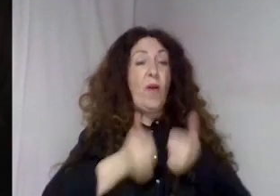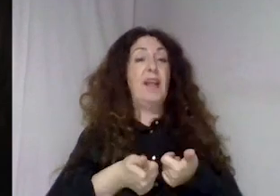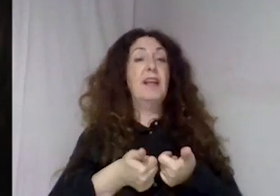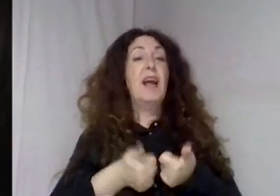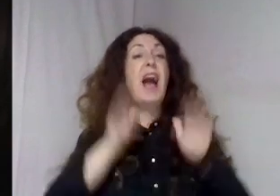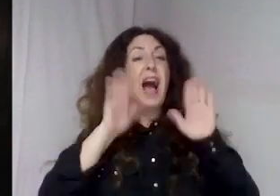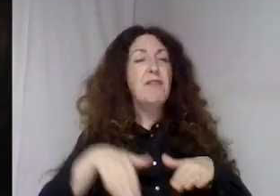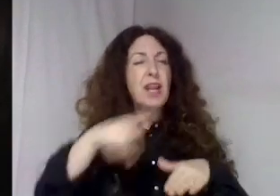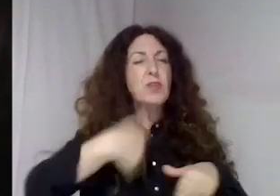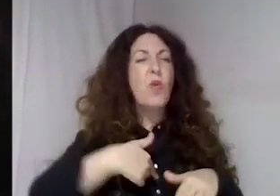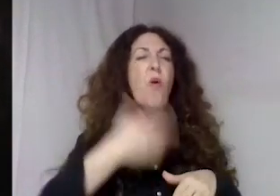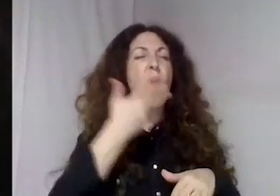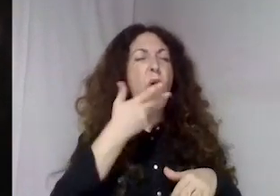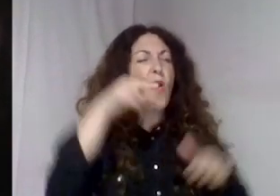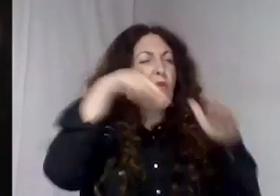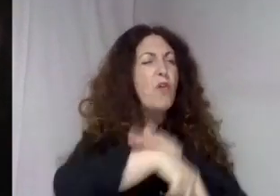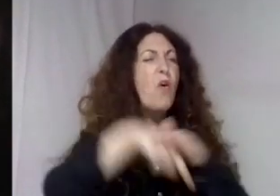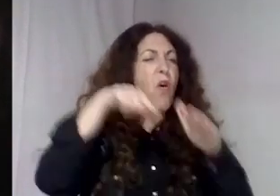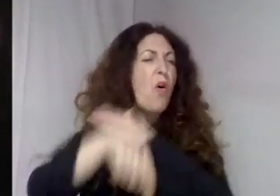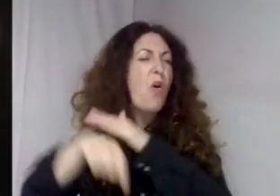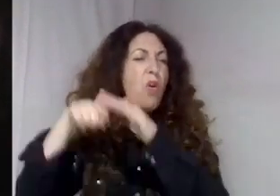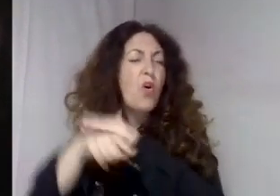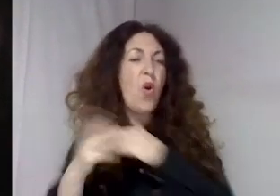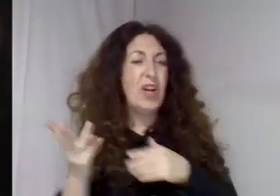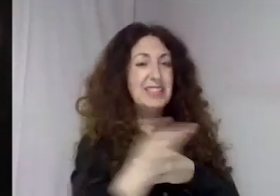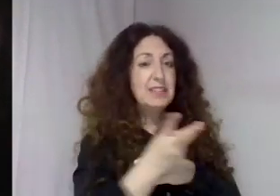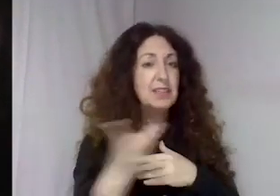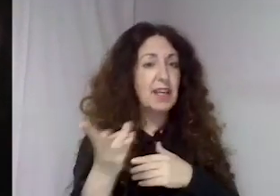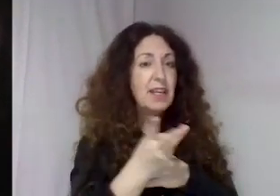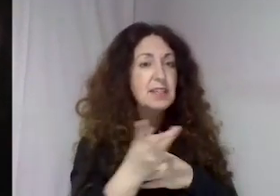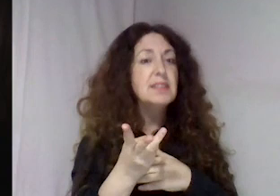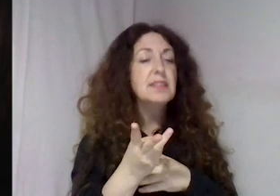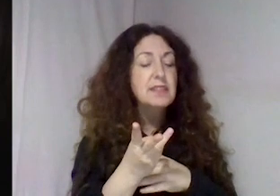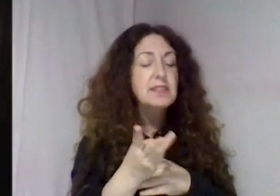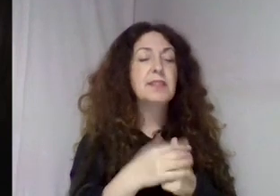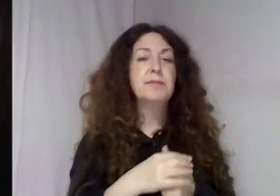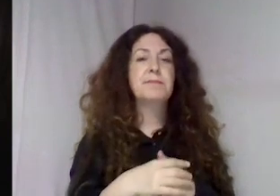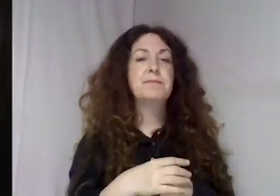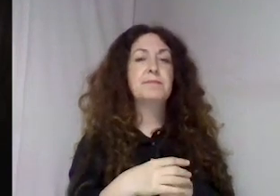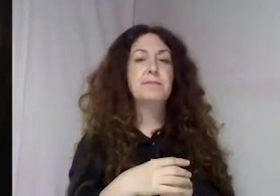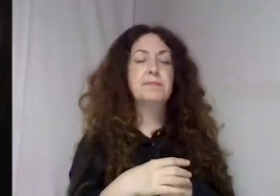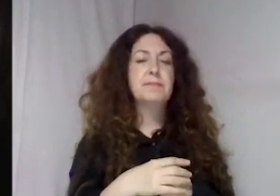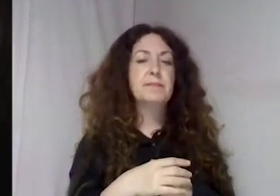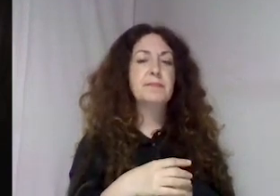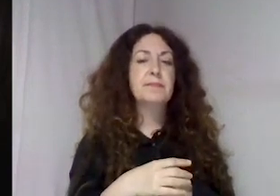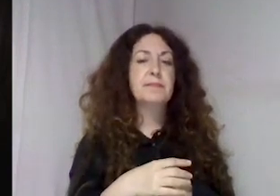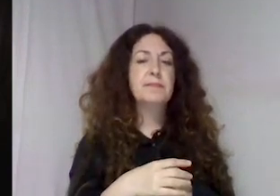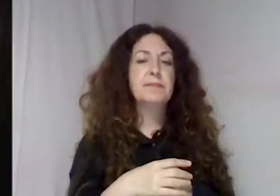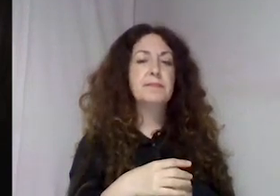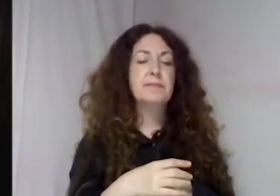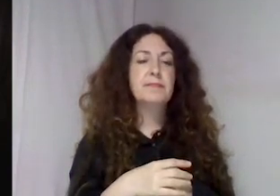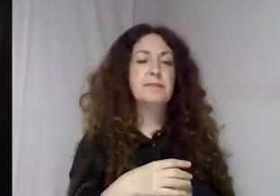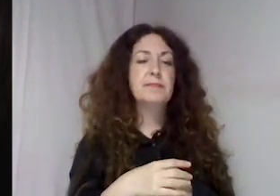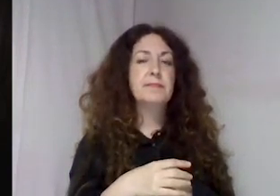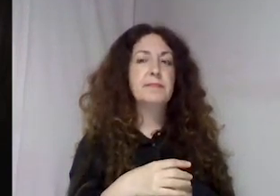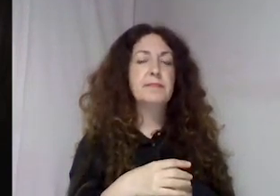objetivamente bella. Y no el ideal platónico de que el bien siempre tiene que venir de alguien que practica el bien, tiene que crear el bien. Es decir, los